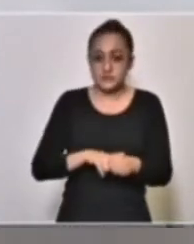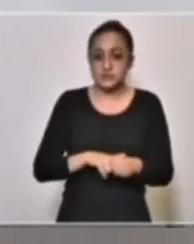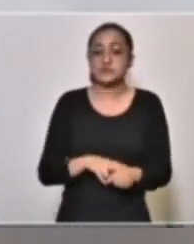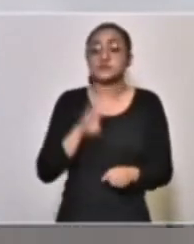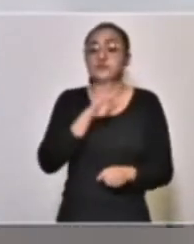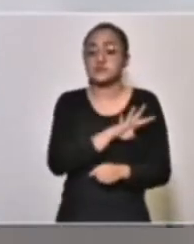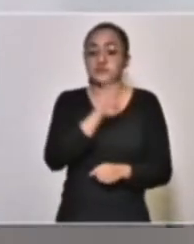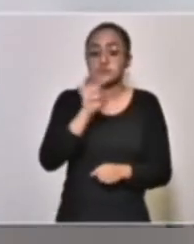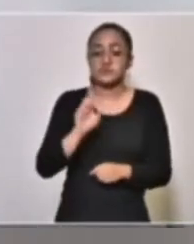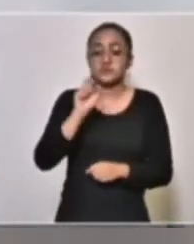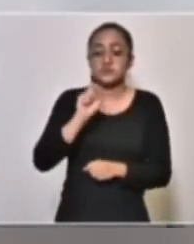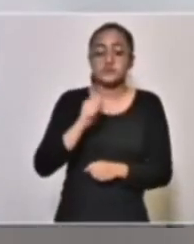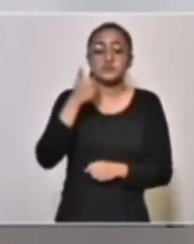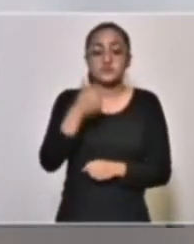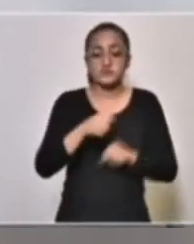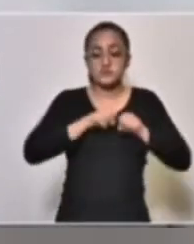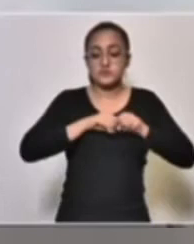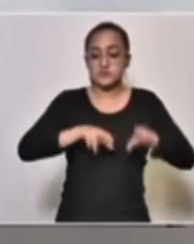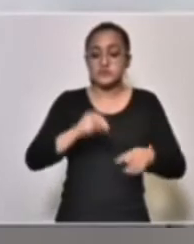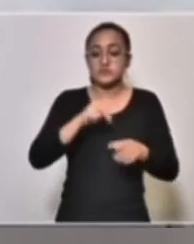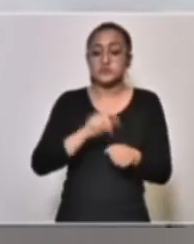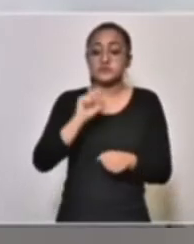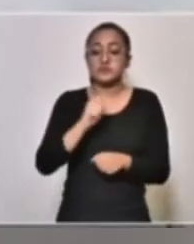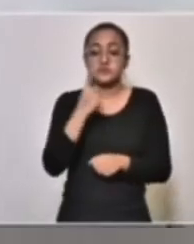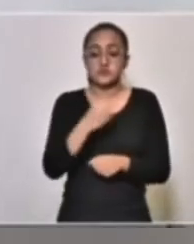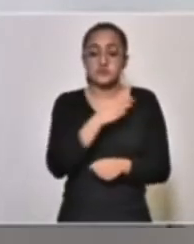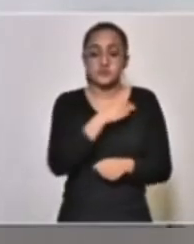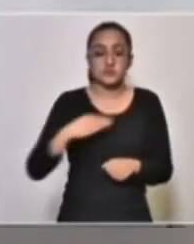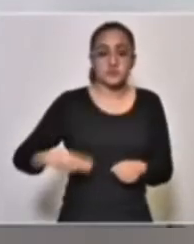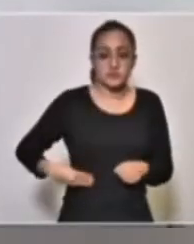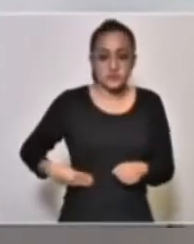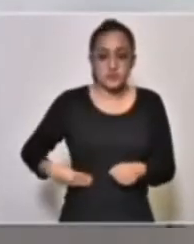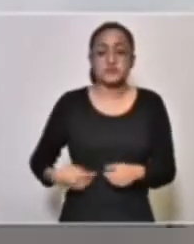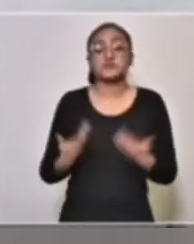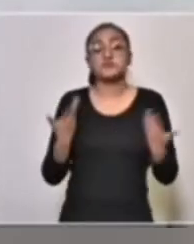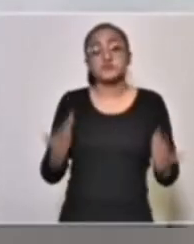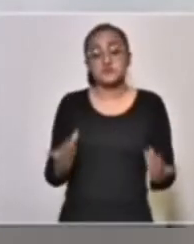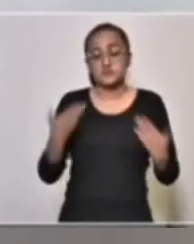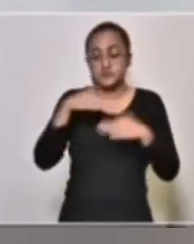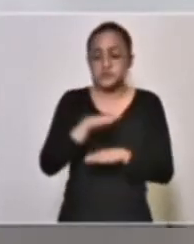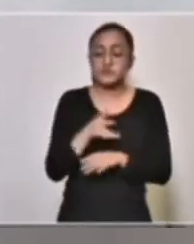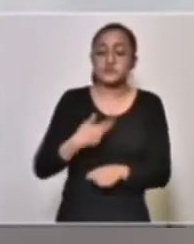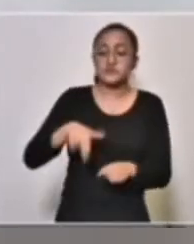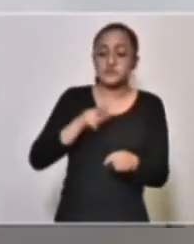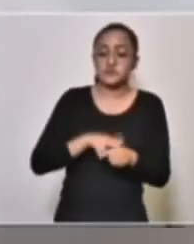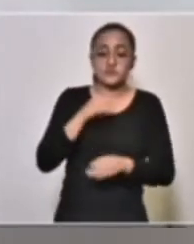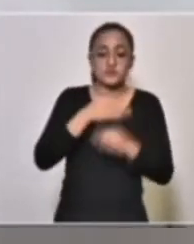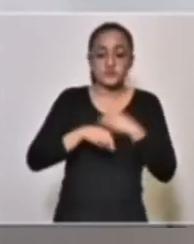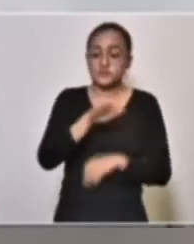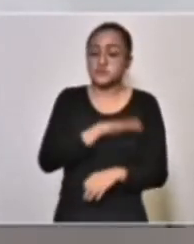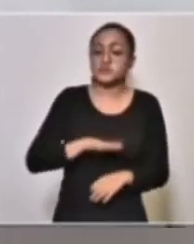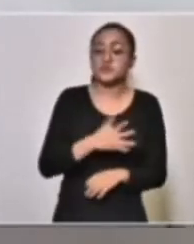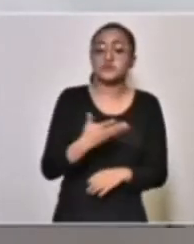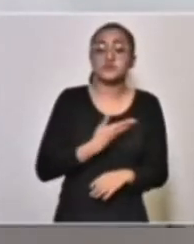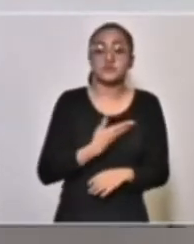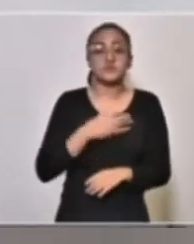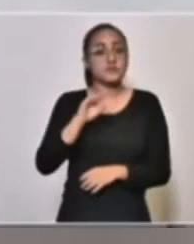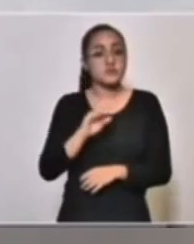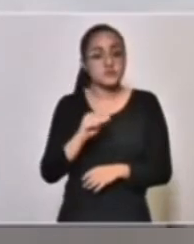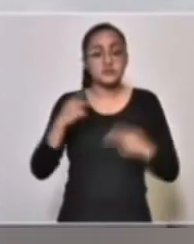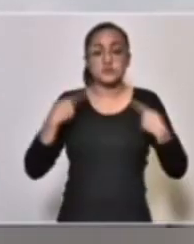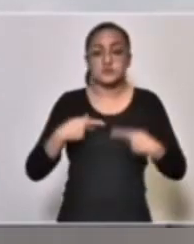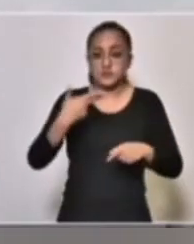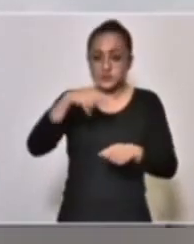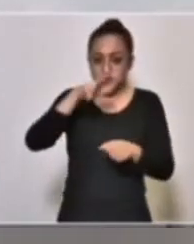hospitalizados, 426 distribuidos en 21 municipios. En lo que respecta a la hospitalización, en todo el sector tenemos 90